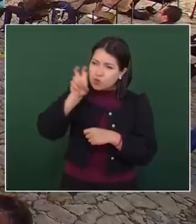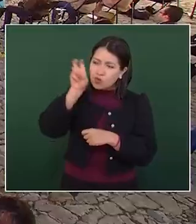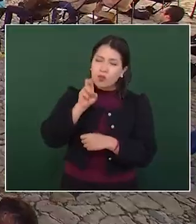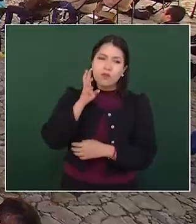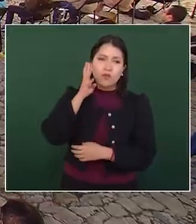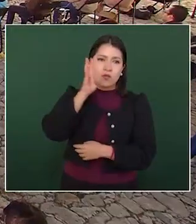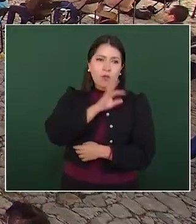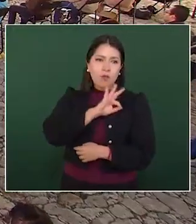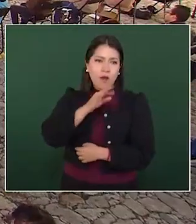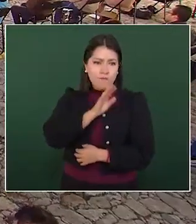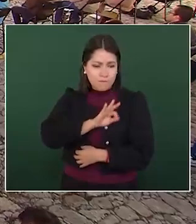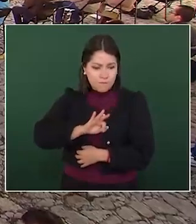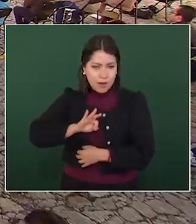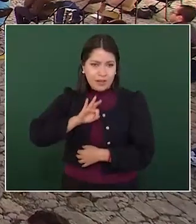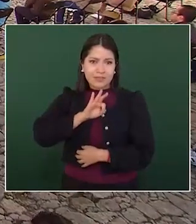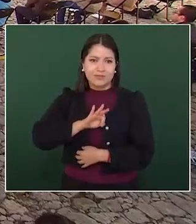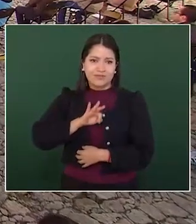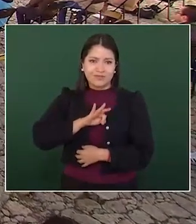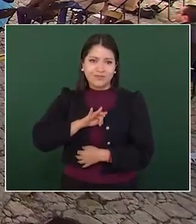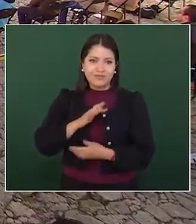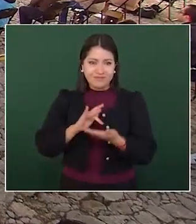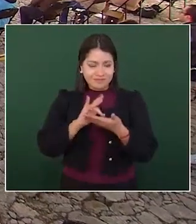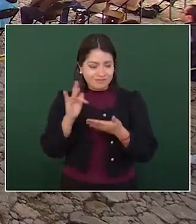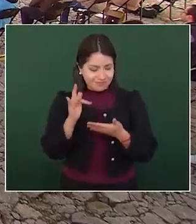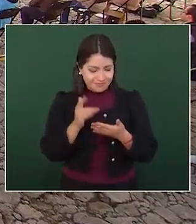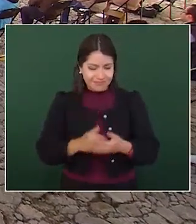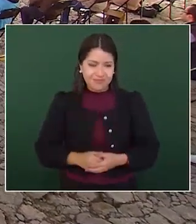gracias. Muchas gracias, presidente.